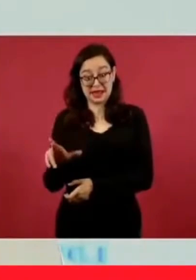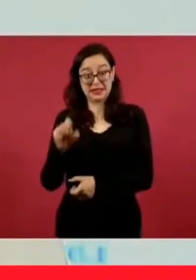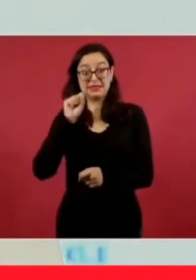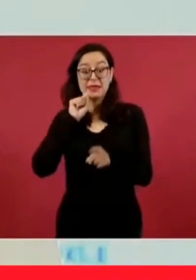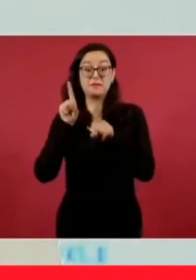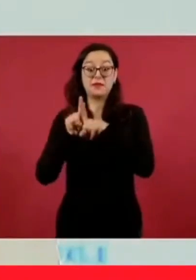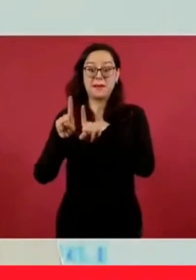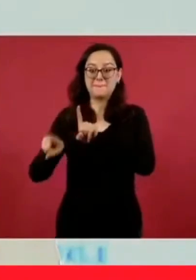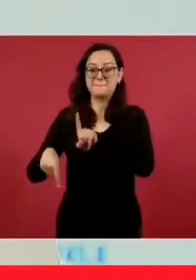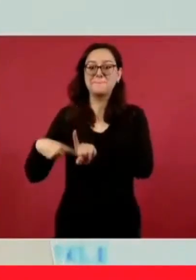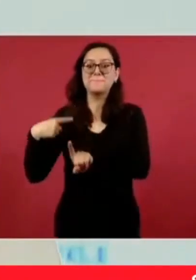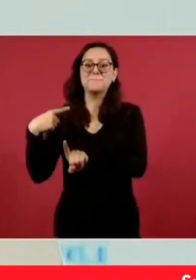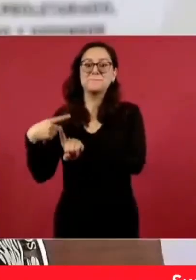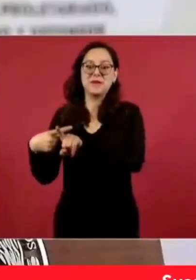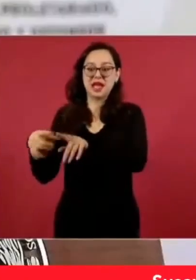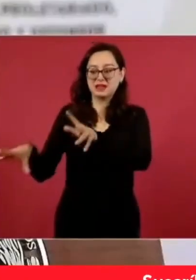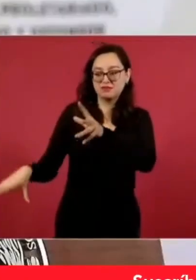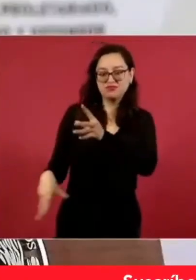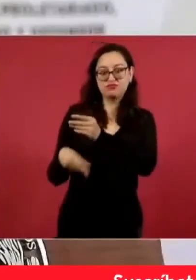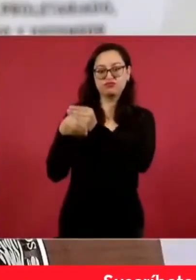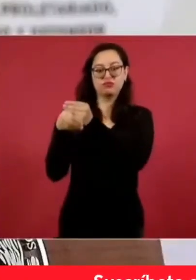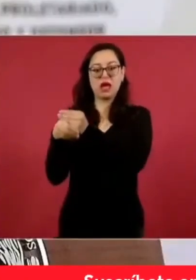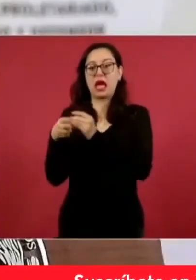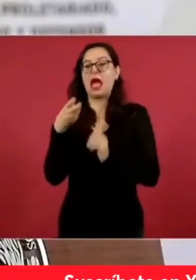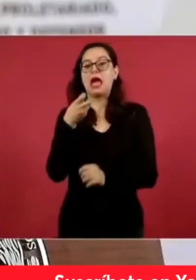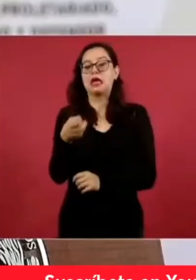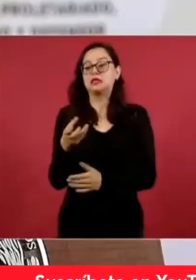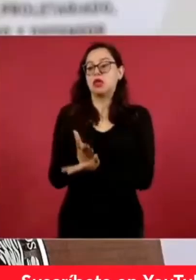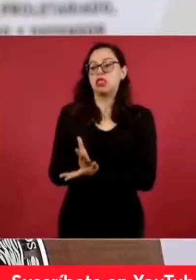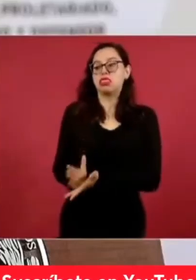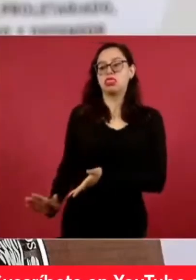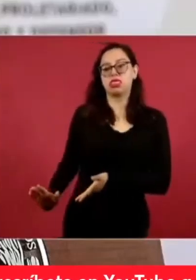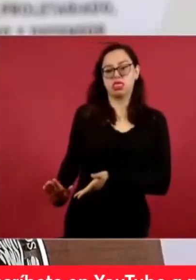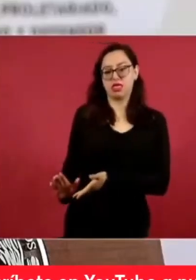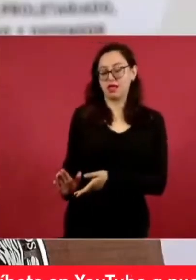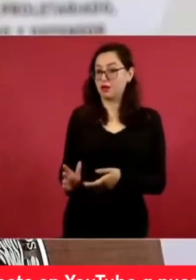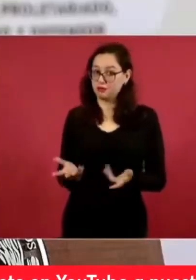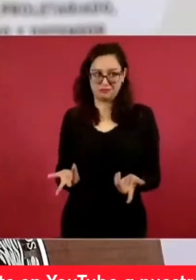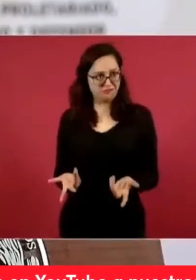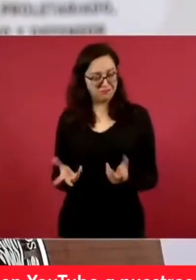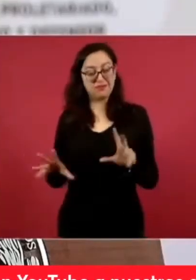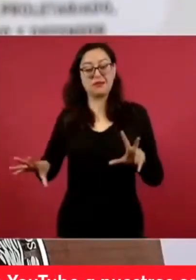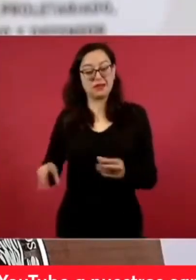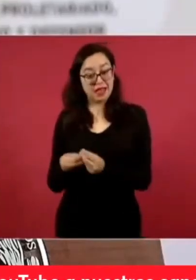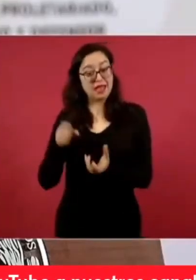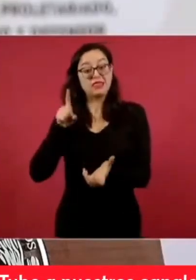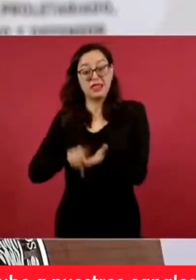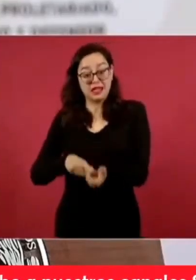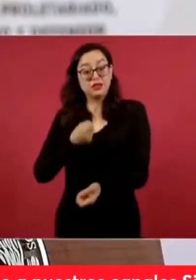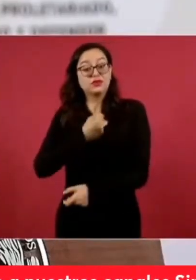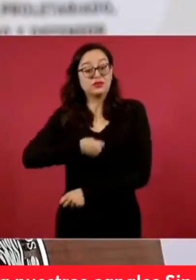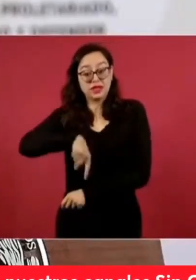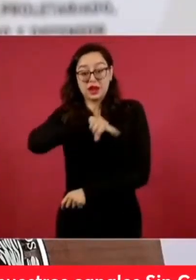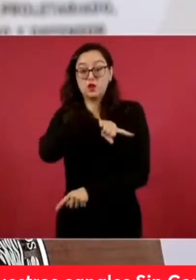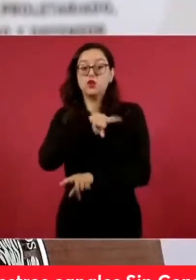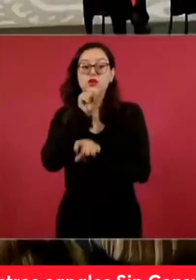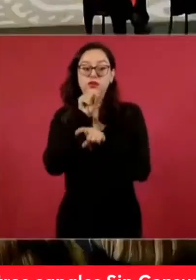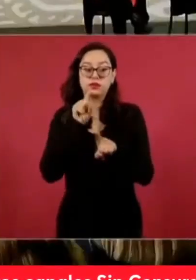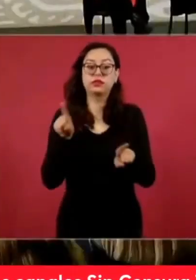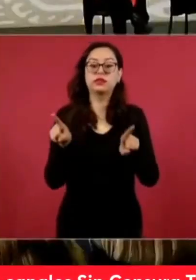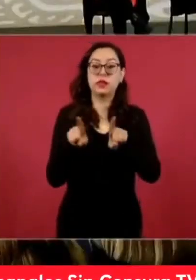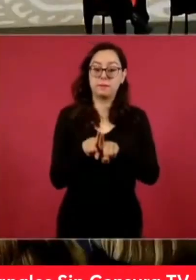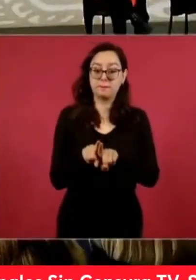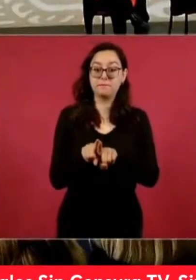presupuesto para hacer realidad que la salud en México sea un derecho para todos y no un privilegio.